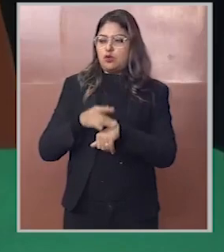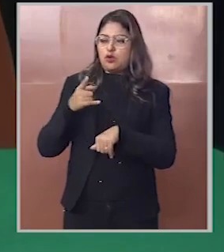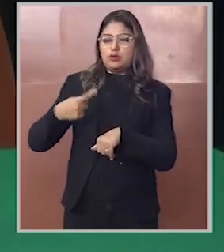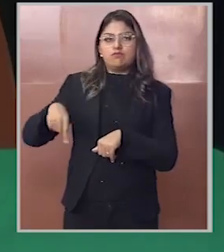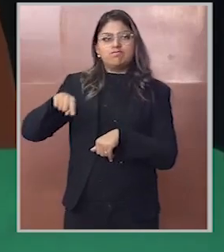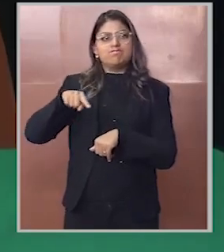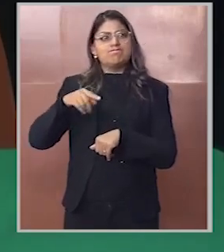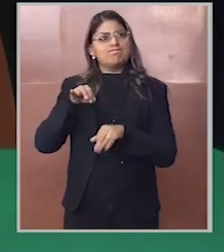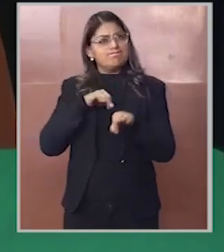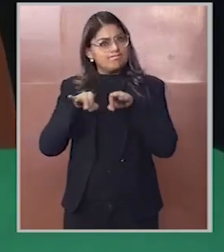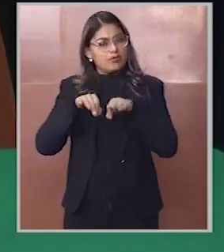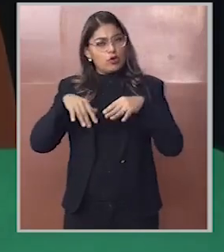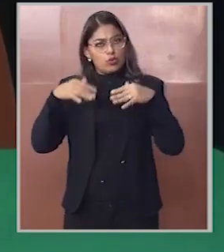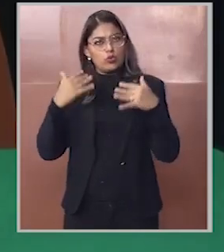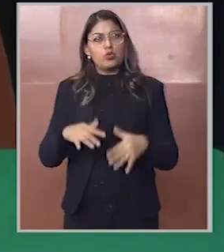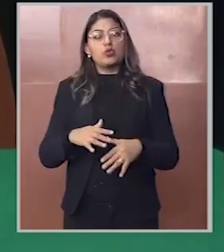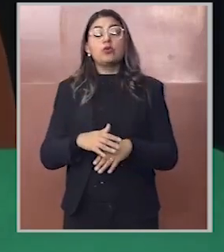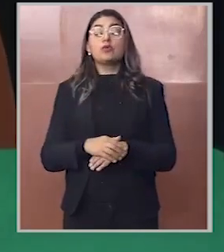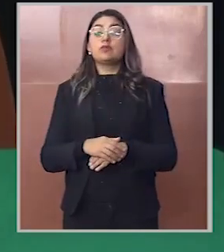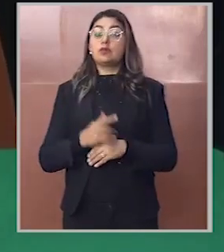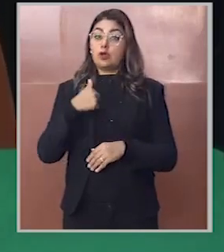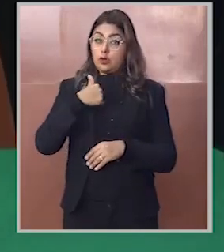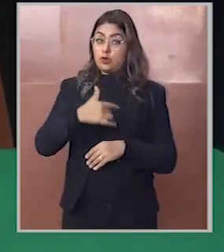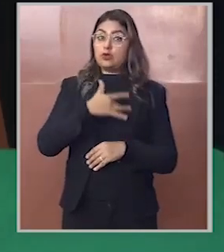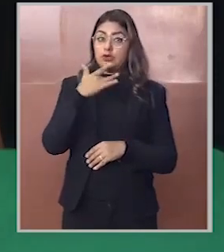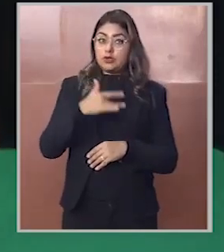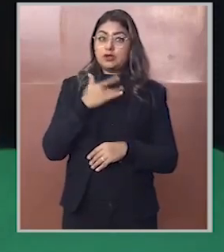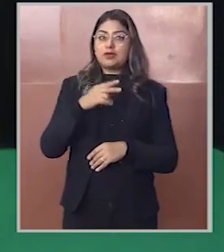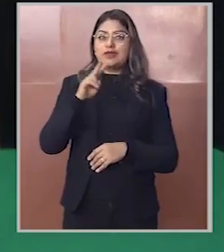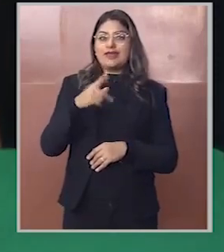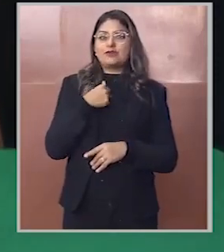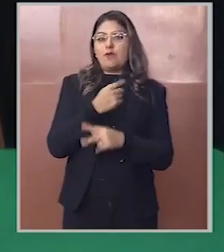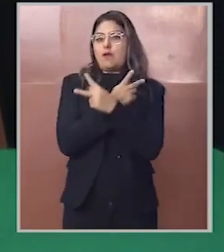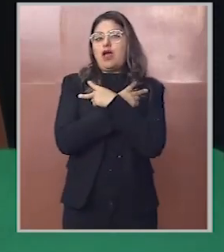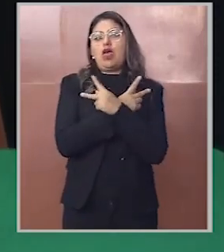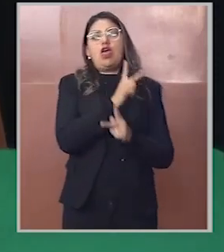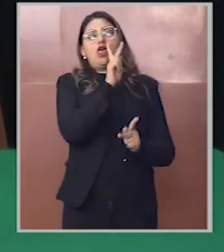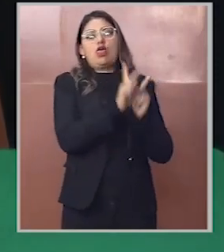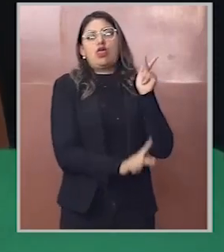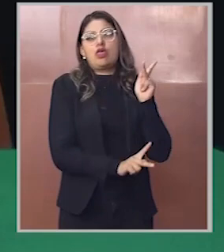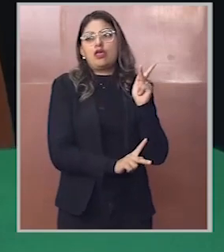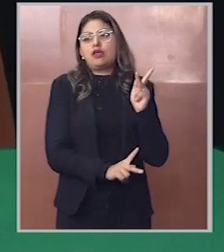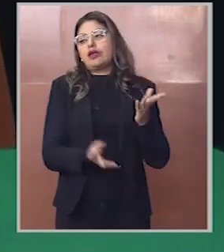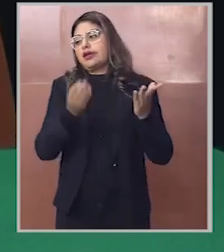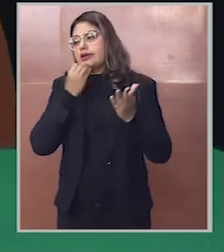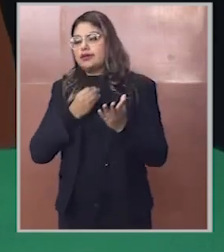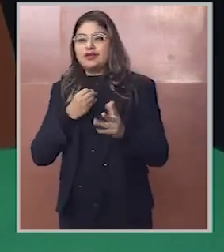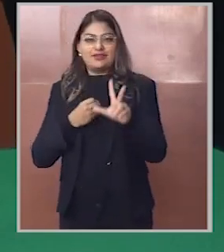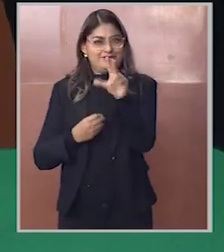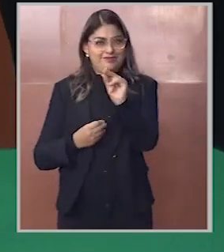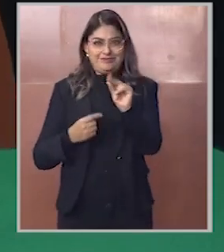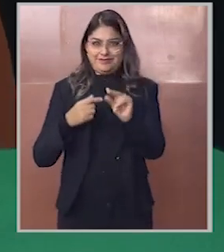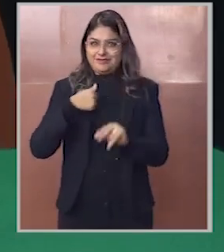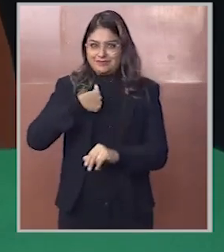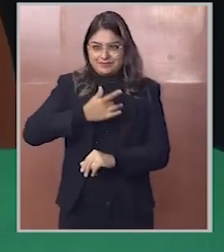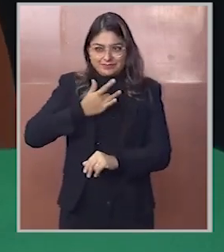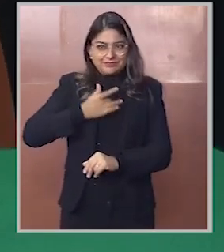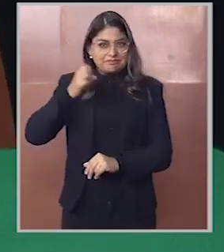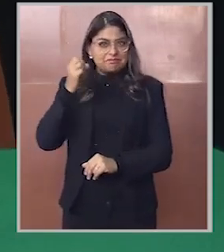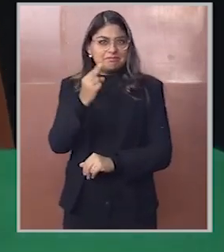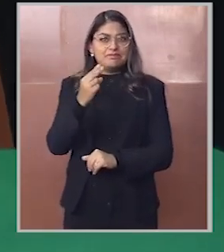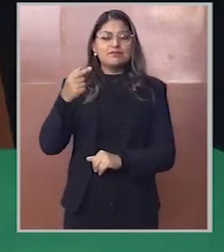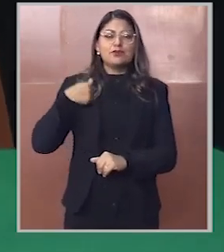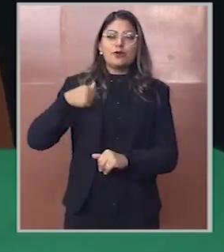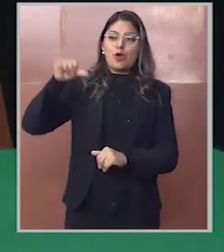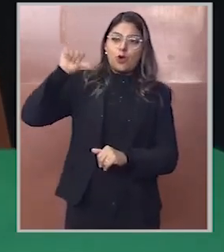problema poder cortar las vacaciones más bien Estoy muy honrado de poder estar aquí en esta tarde muy especial muy significativa